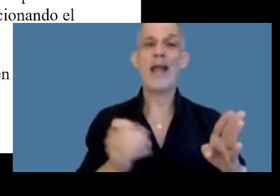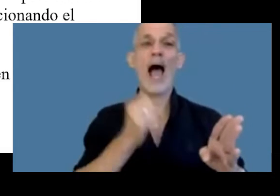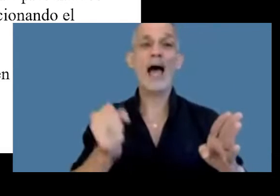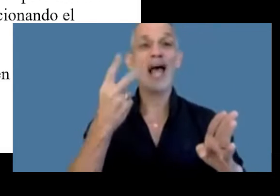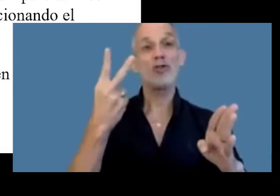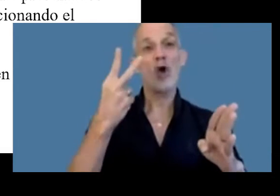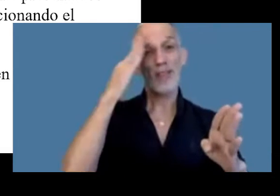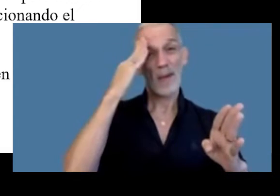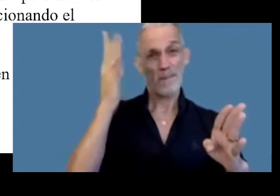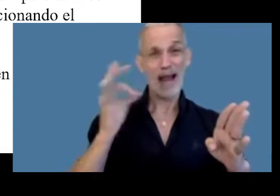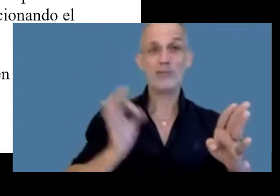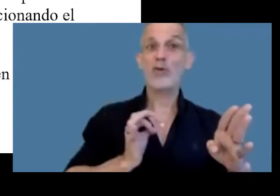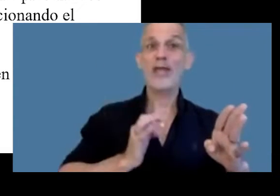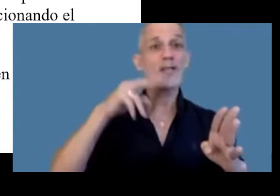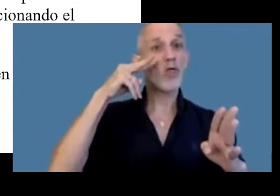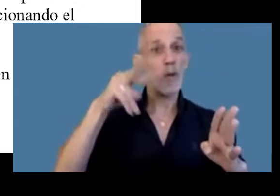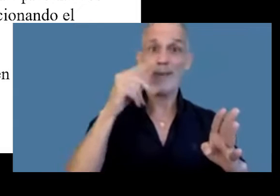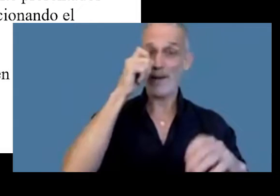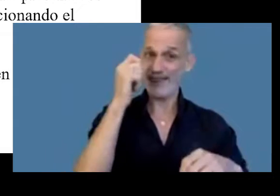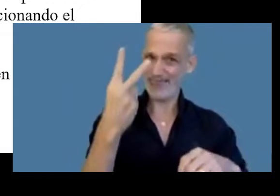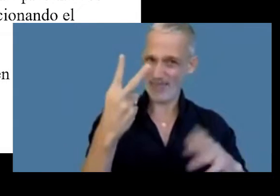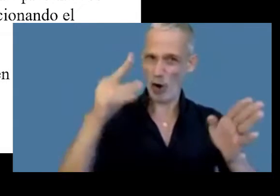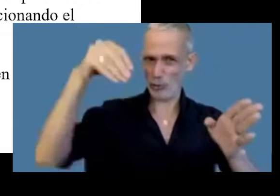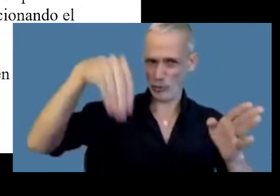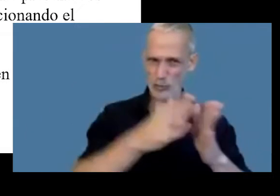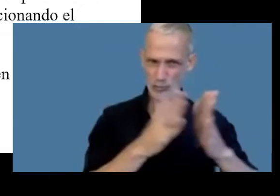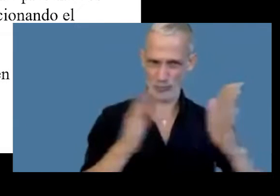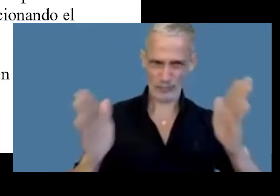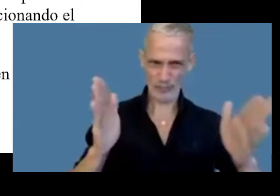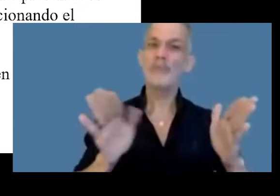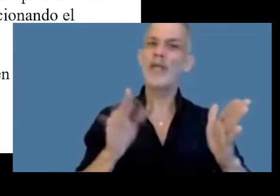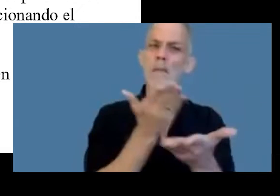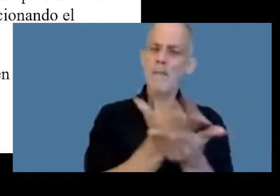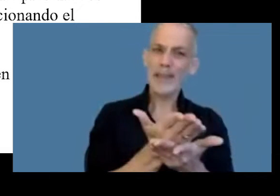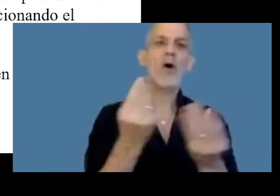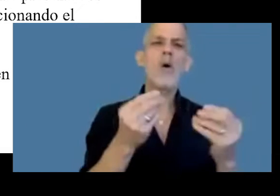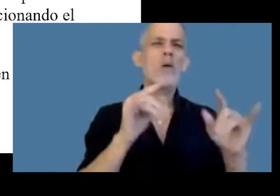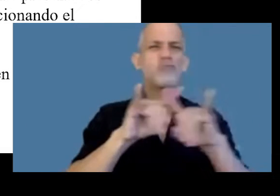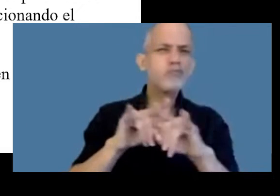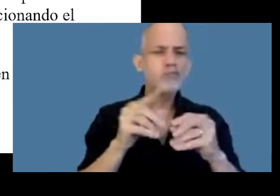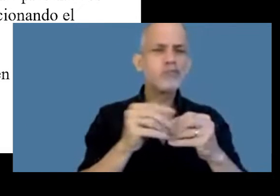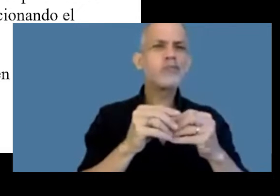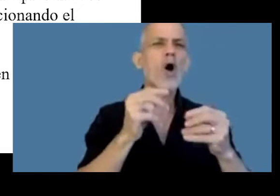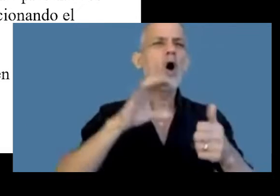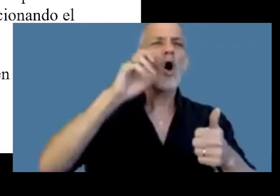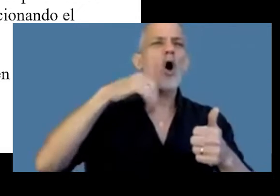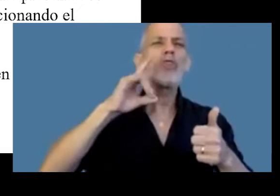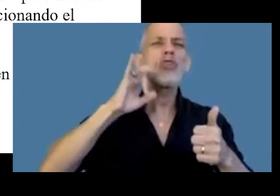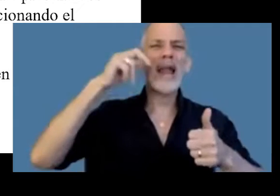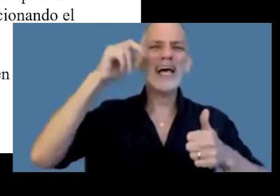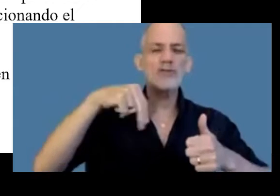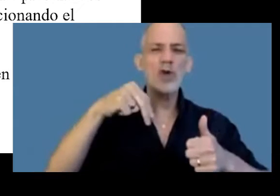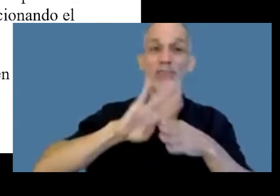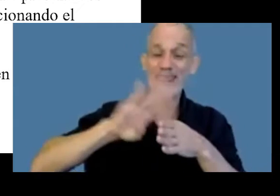marzo del 2022 inclusive, accediendo al servicio Condonación de Deuda, Título 1,